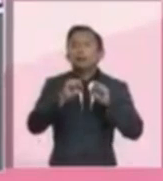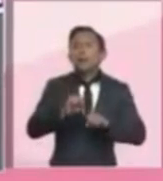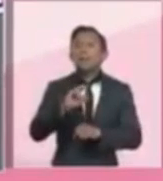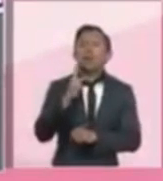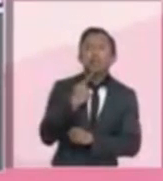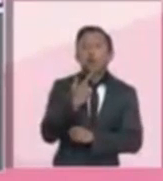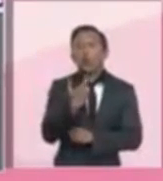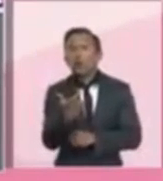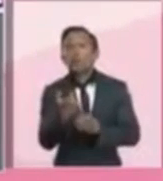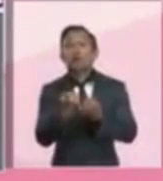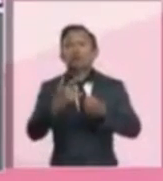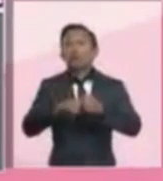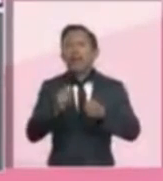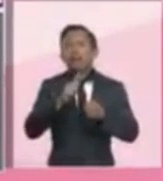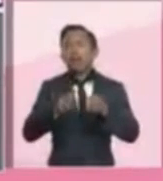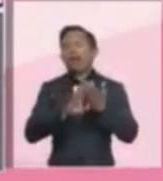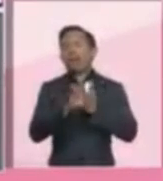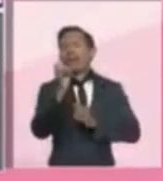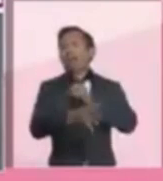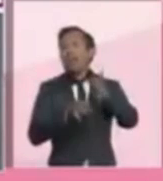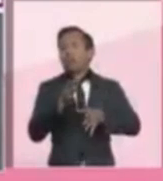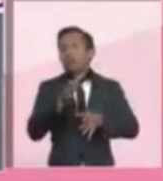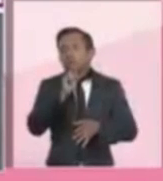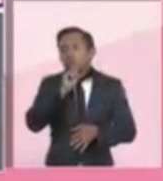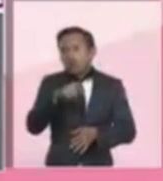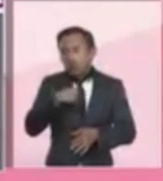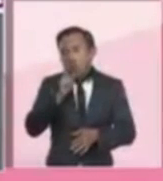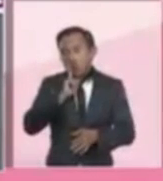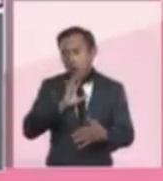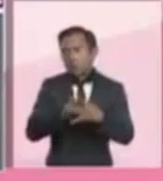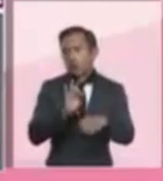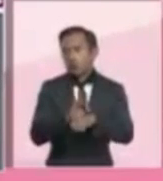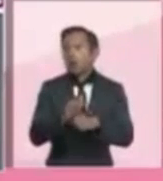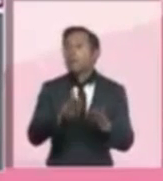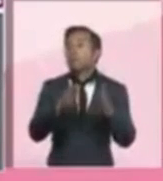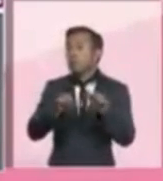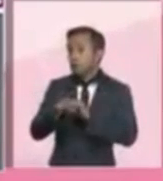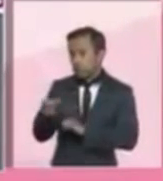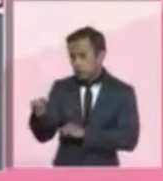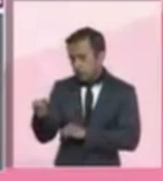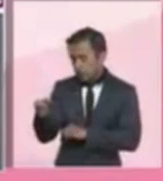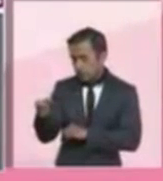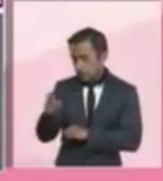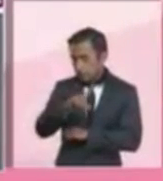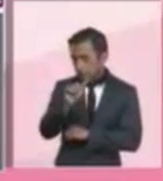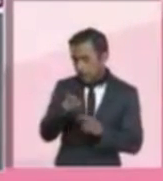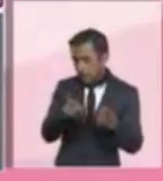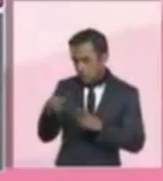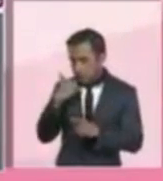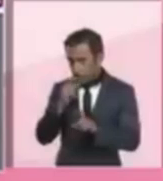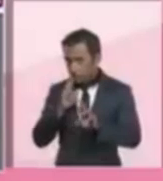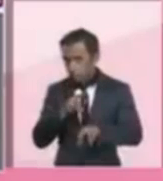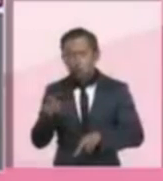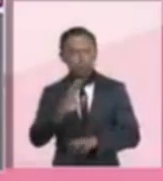en ello y nos faltan mujeres. Candidato Anaya, ¿quiere decir algo a la candidata Margarita Zavala? No, muchas gracias. ¿Nada? ¿Candidata? Bueno, yo sí